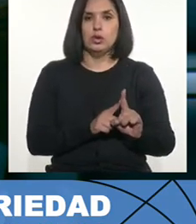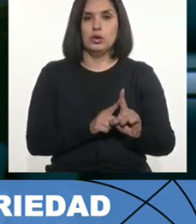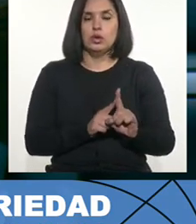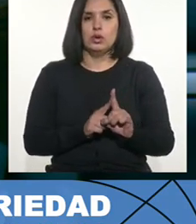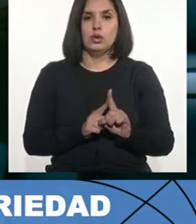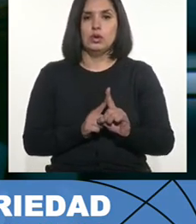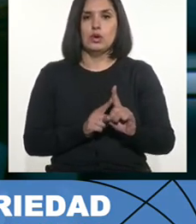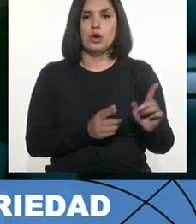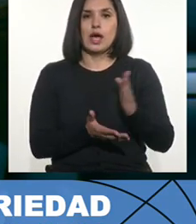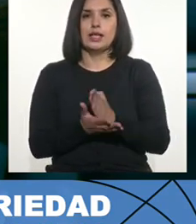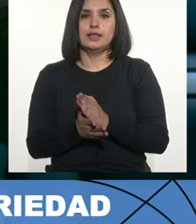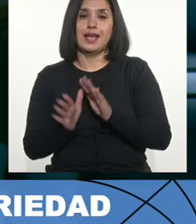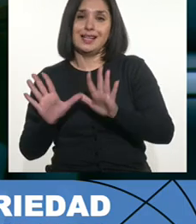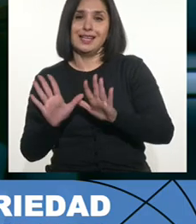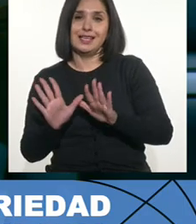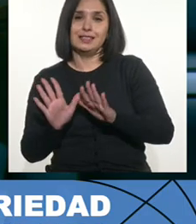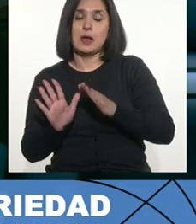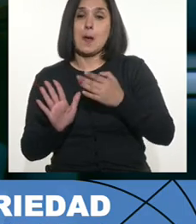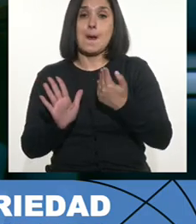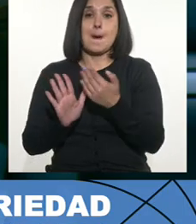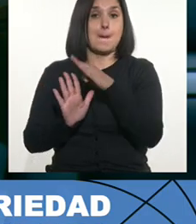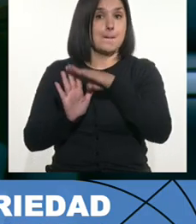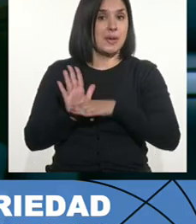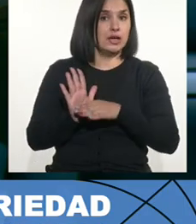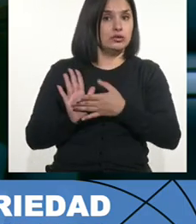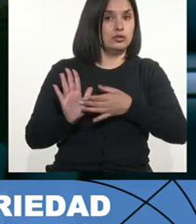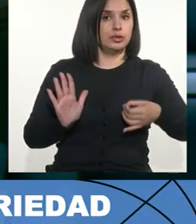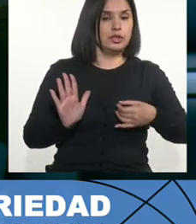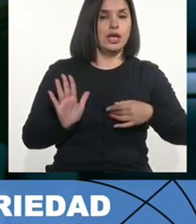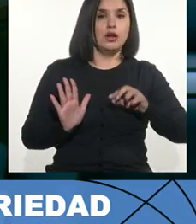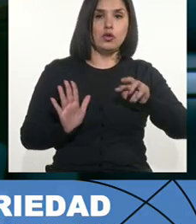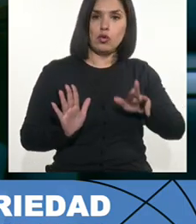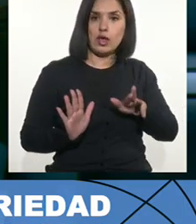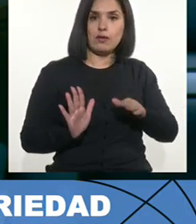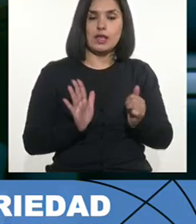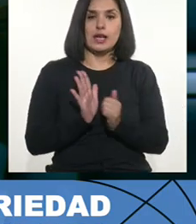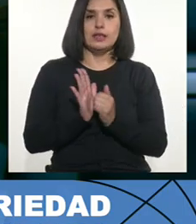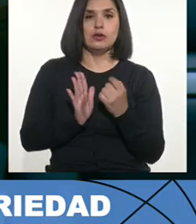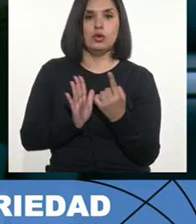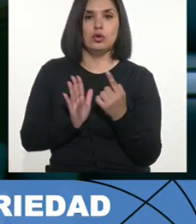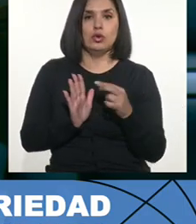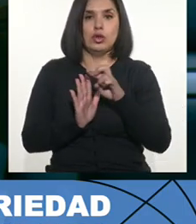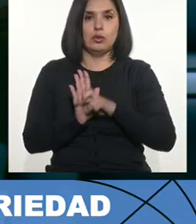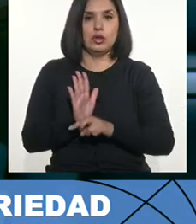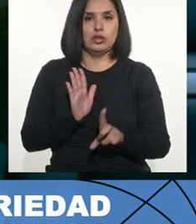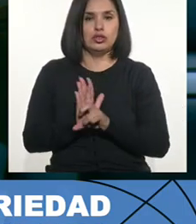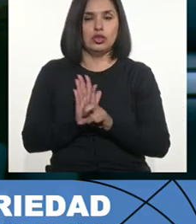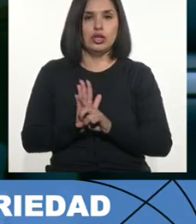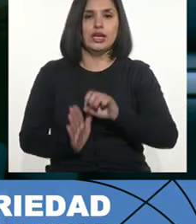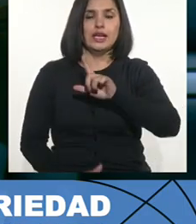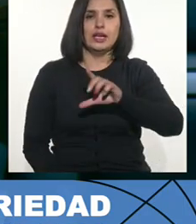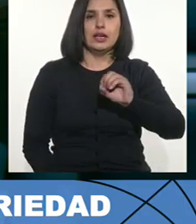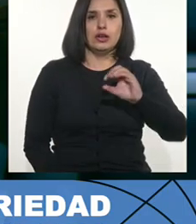10 excepto el 9 del artículo 1 del proyecto de ley tiene el carácter de normas orgánicas constitucionales por referirse a las